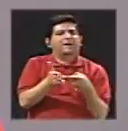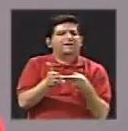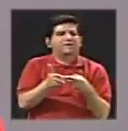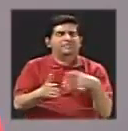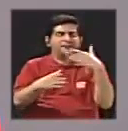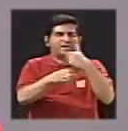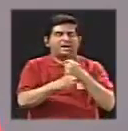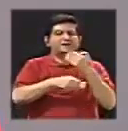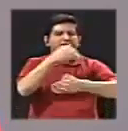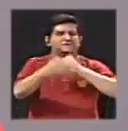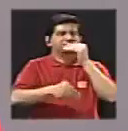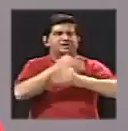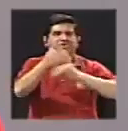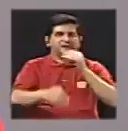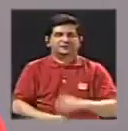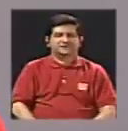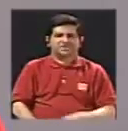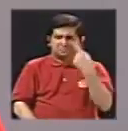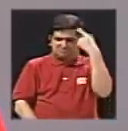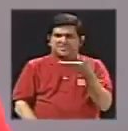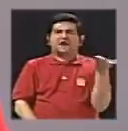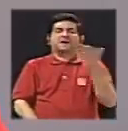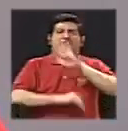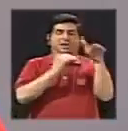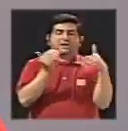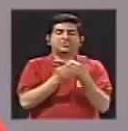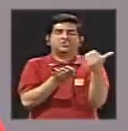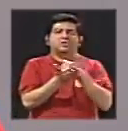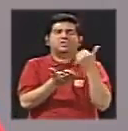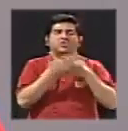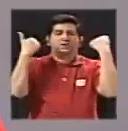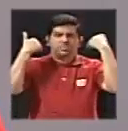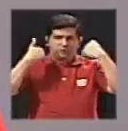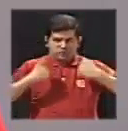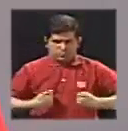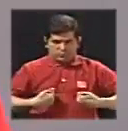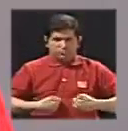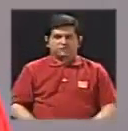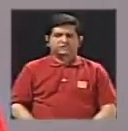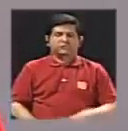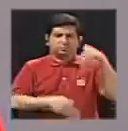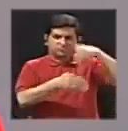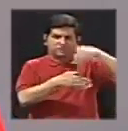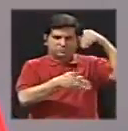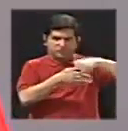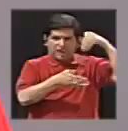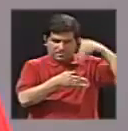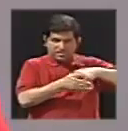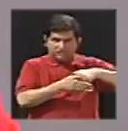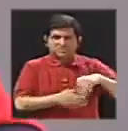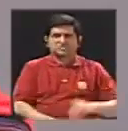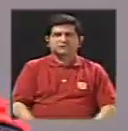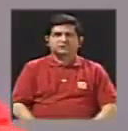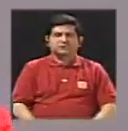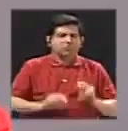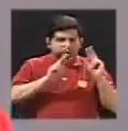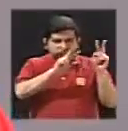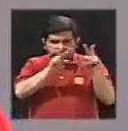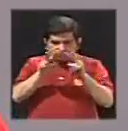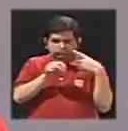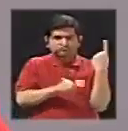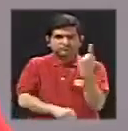realizar una gestión. ¿Para qué? Para que todo el recurso humano se registre, se esté